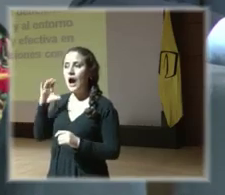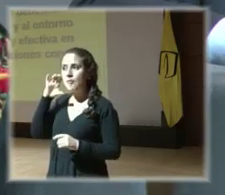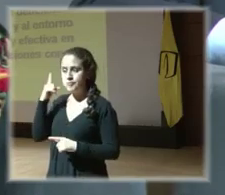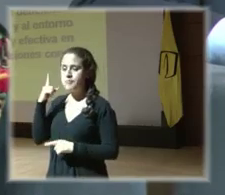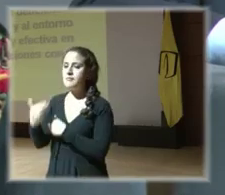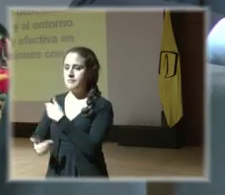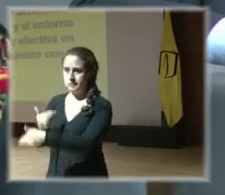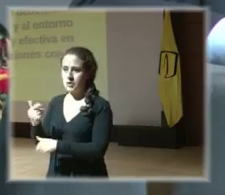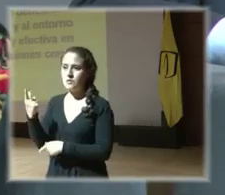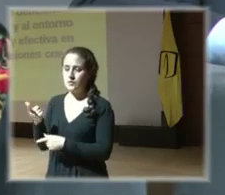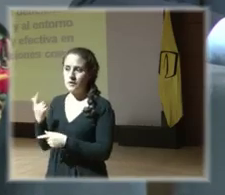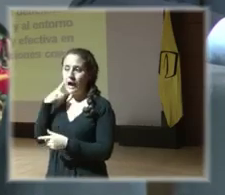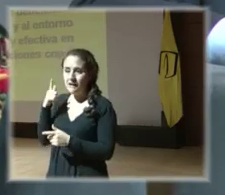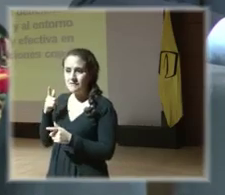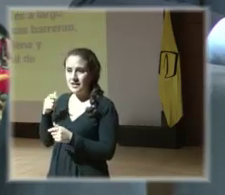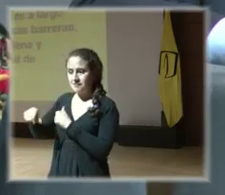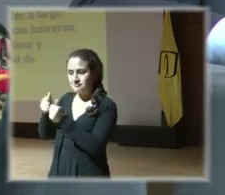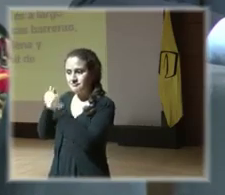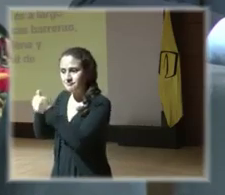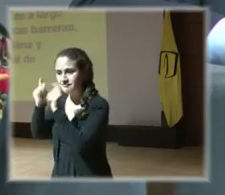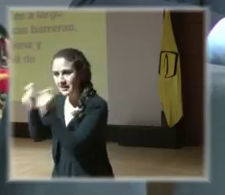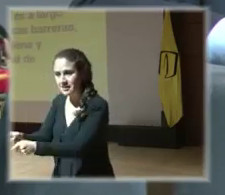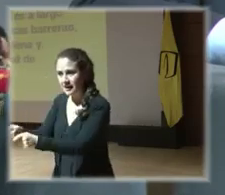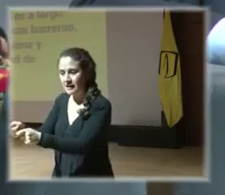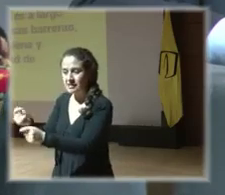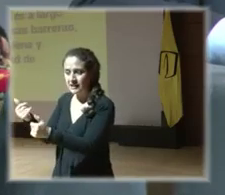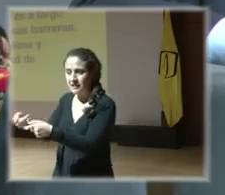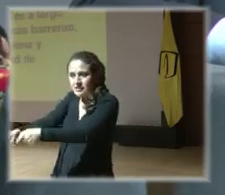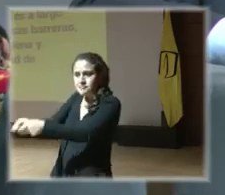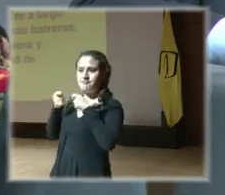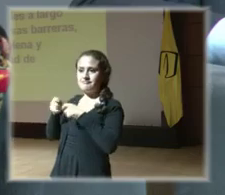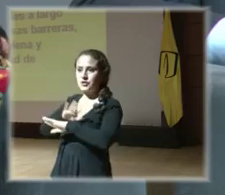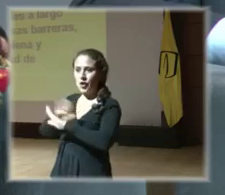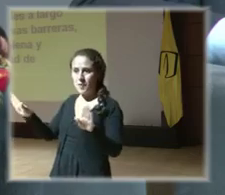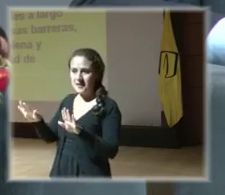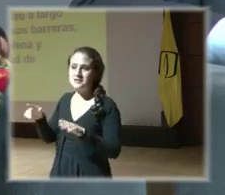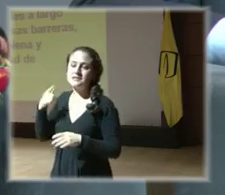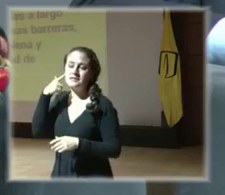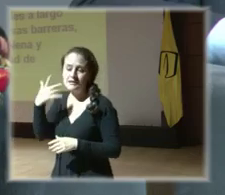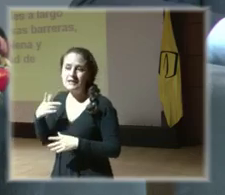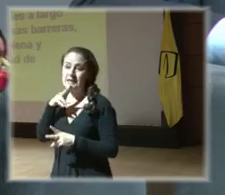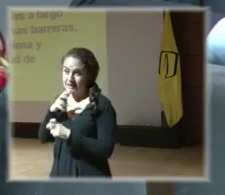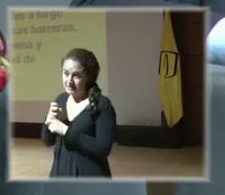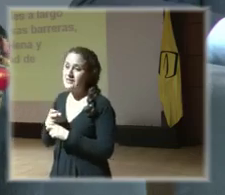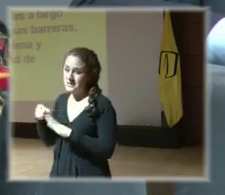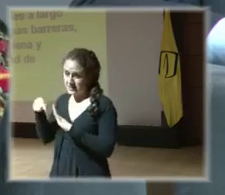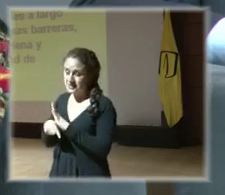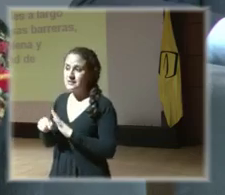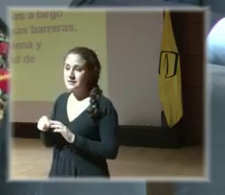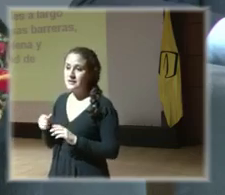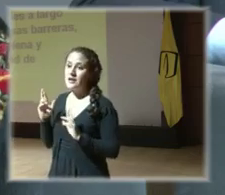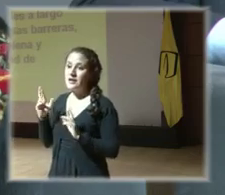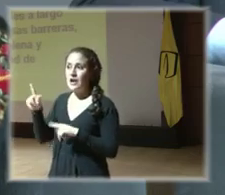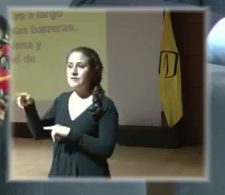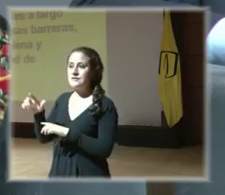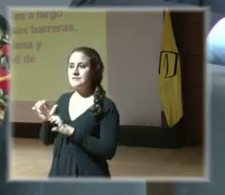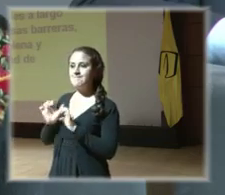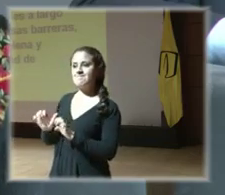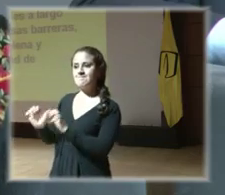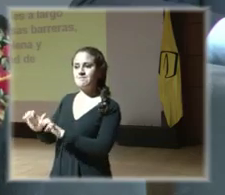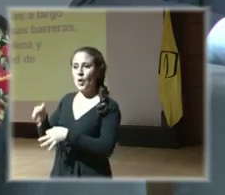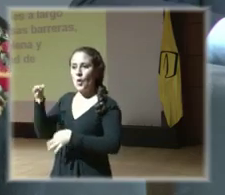momento, pero es complejo. Y la verdad es que anticipo muchísima resistencia de los